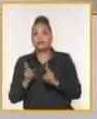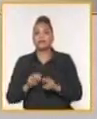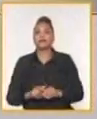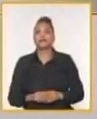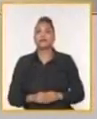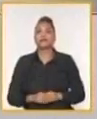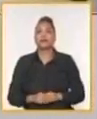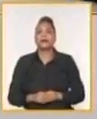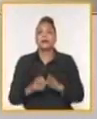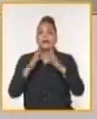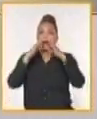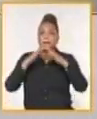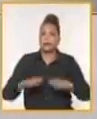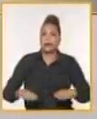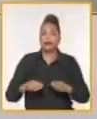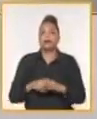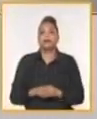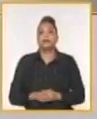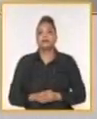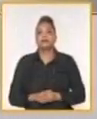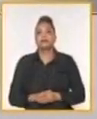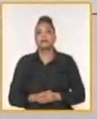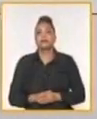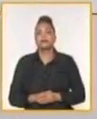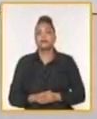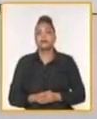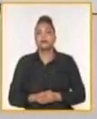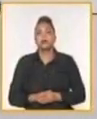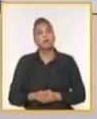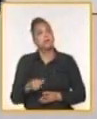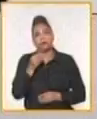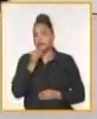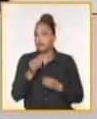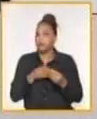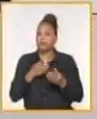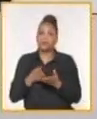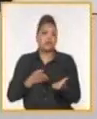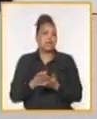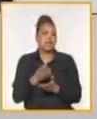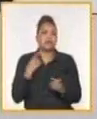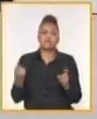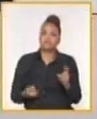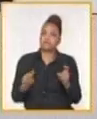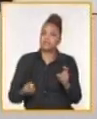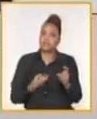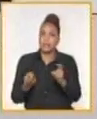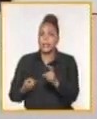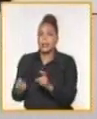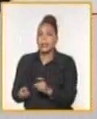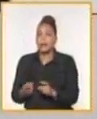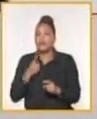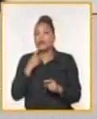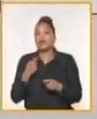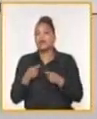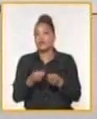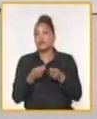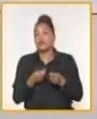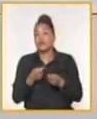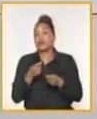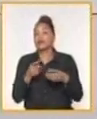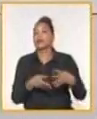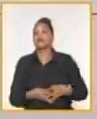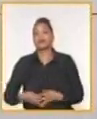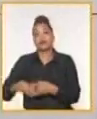de paz, porque no puede ser de guerra. Él quiere seguir la guerra, porque él está cuestionado, él está en